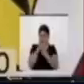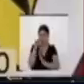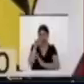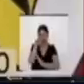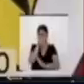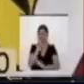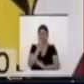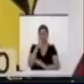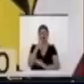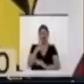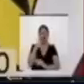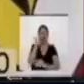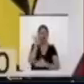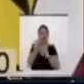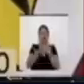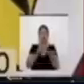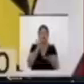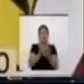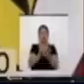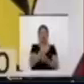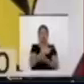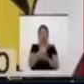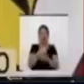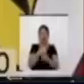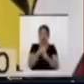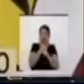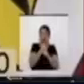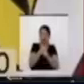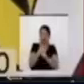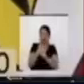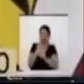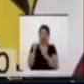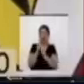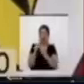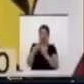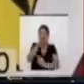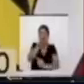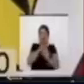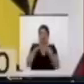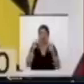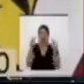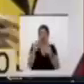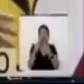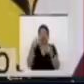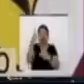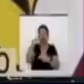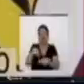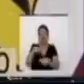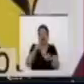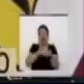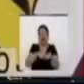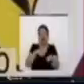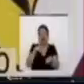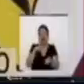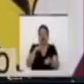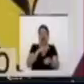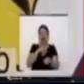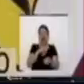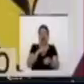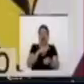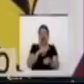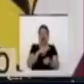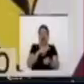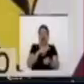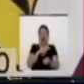propuse fue que se hicieran los estudios de impacto ambiental necesarios para tener pues los